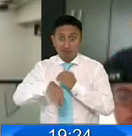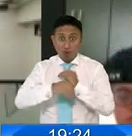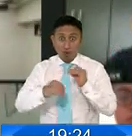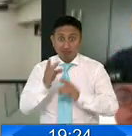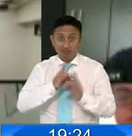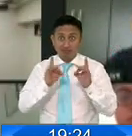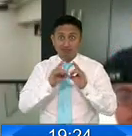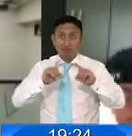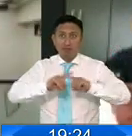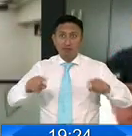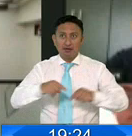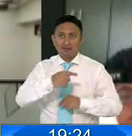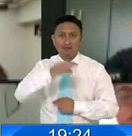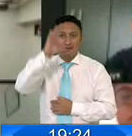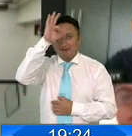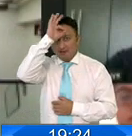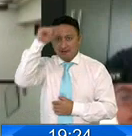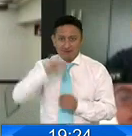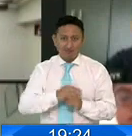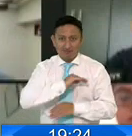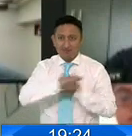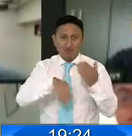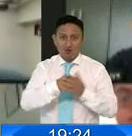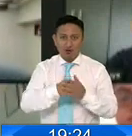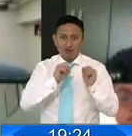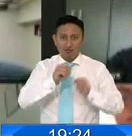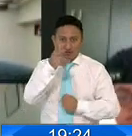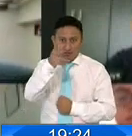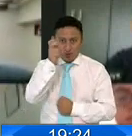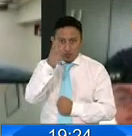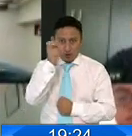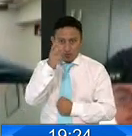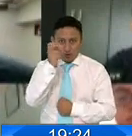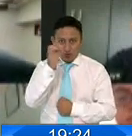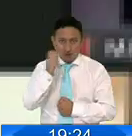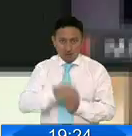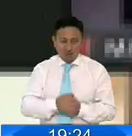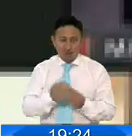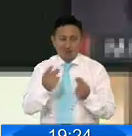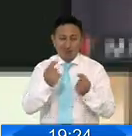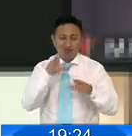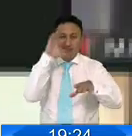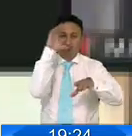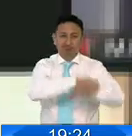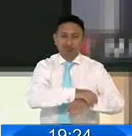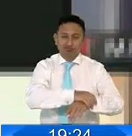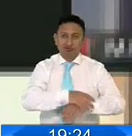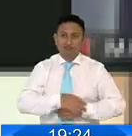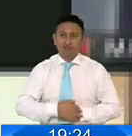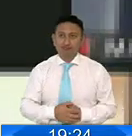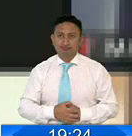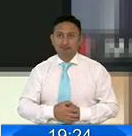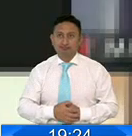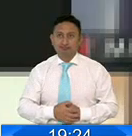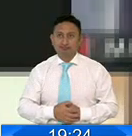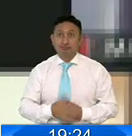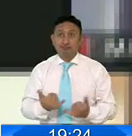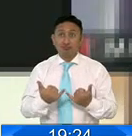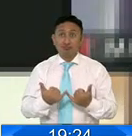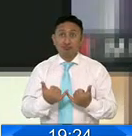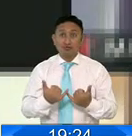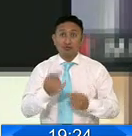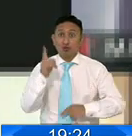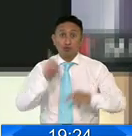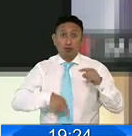pero los zampones no contaban con que todo iba a ser transmitido y más temprano que tarde, capturados, y sin la posibilidad de negarlo